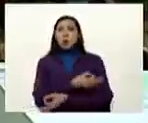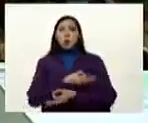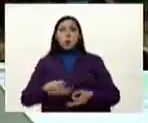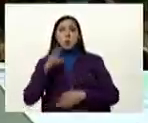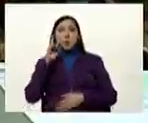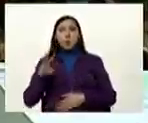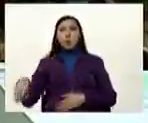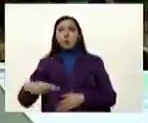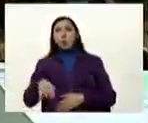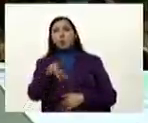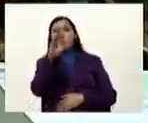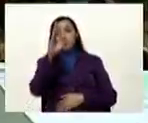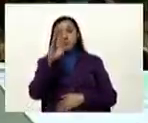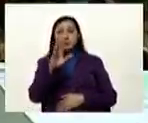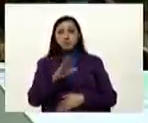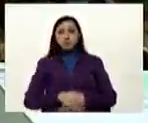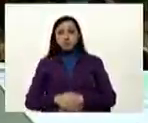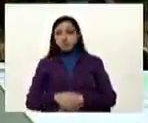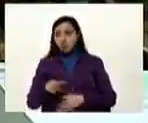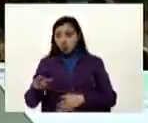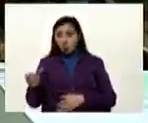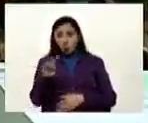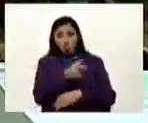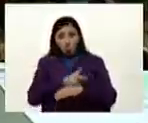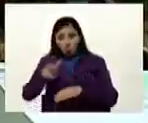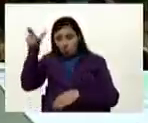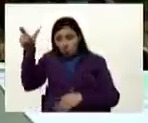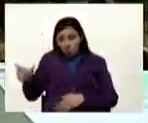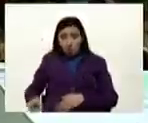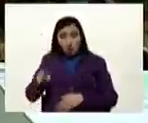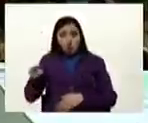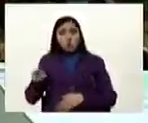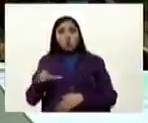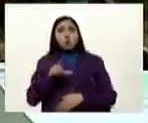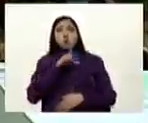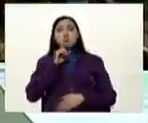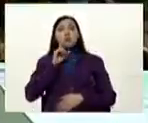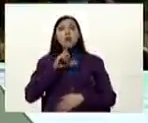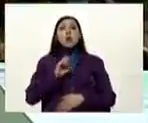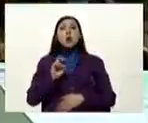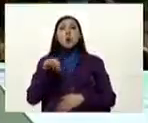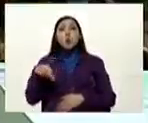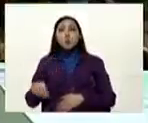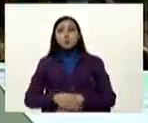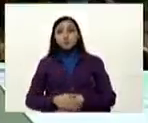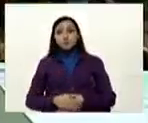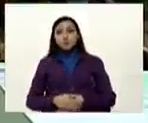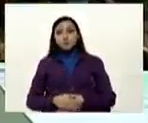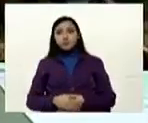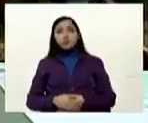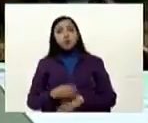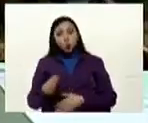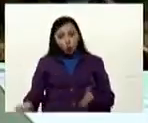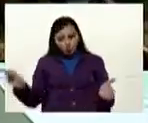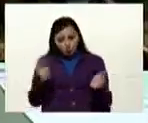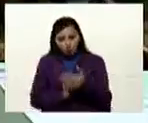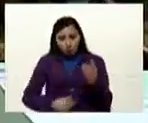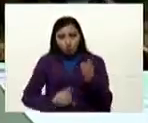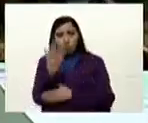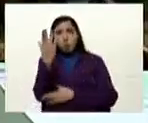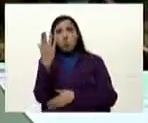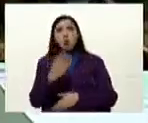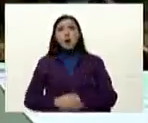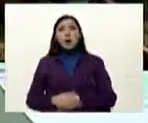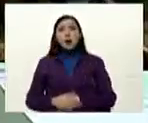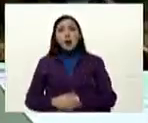río. Allá está el gobernador Julio León Heredia, reinaugurando la emergencia